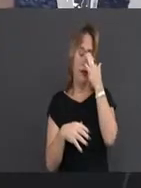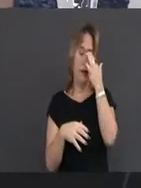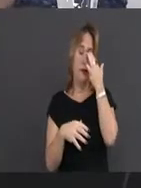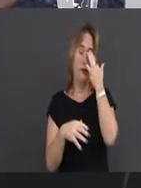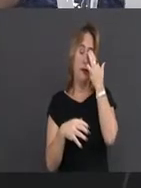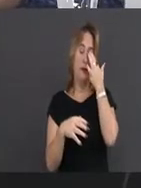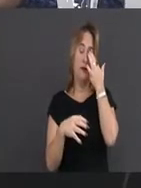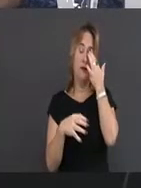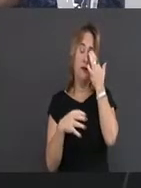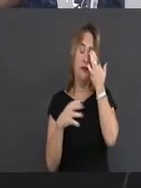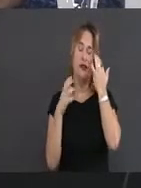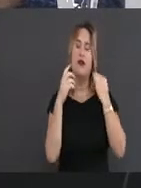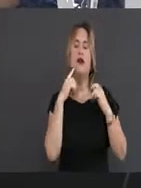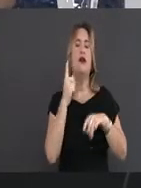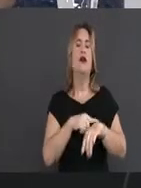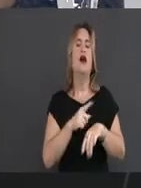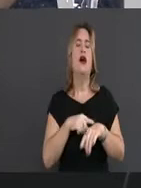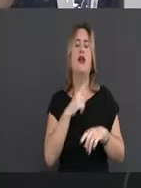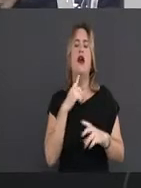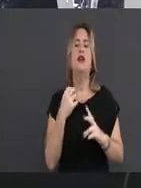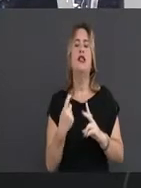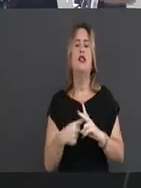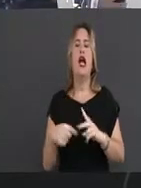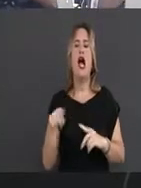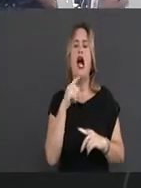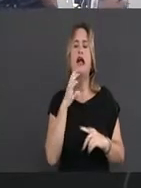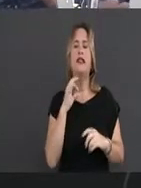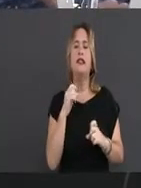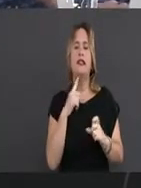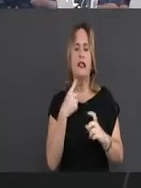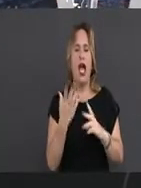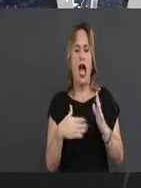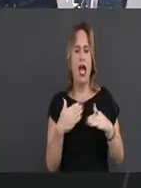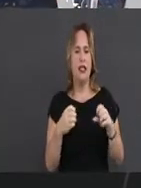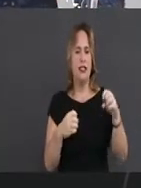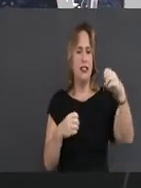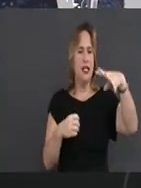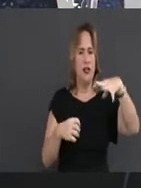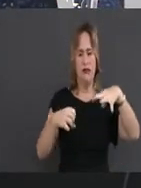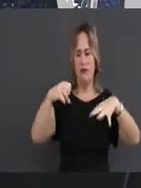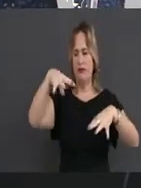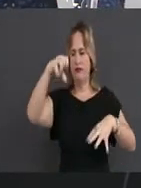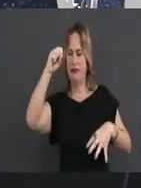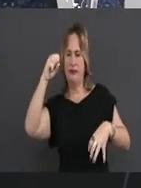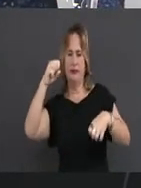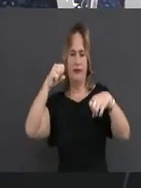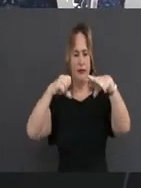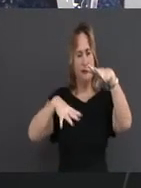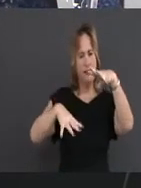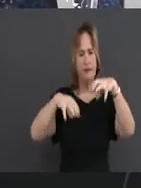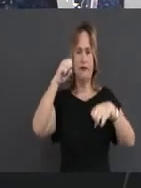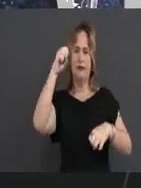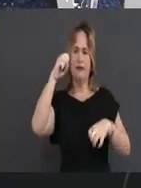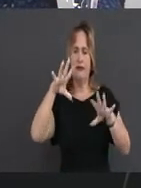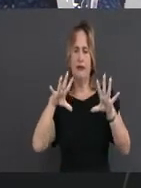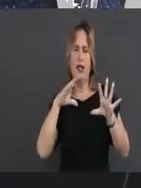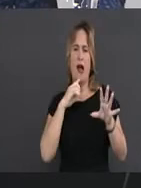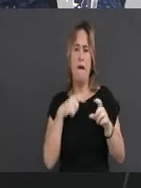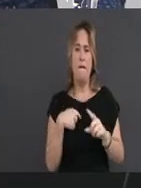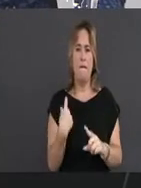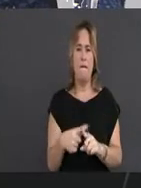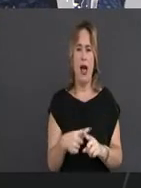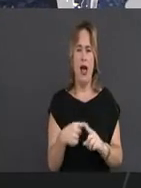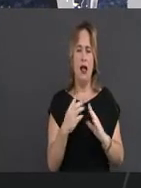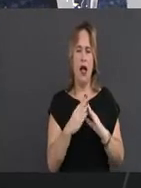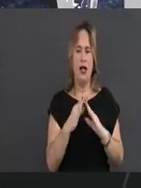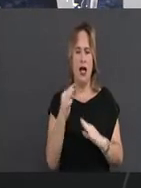usted se ha dado cuenta de que a pesar de que se mantienen estas 5 horas intermitentes, de que no tenemos el fluido eléctrico, ha aumentado en algunos